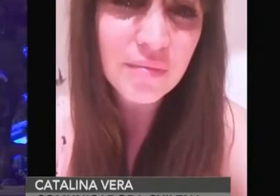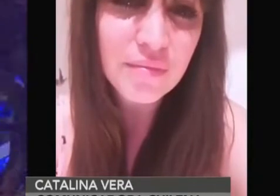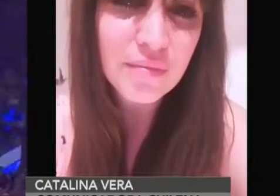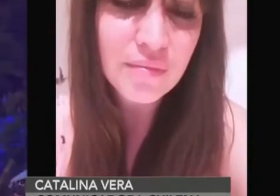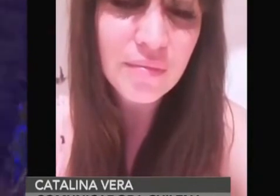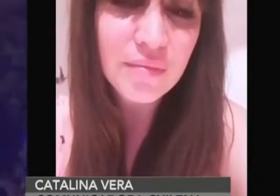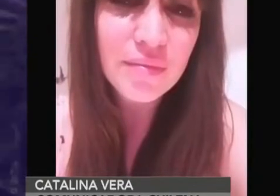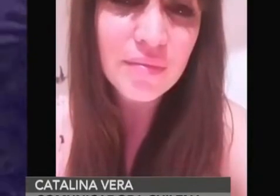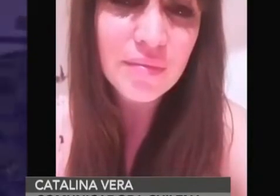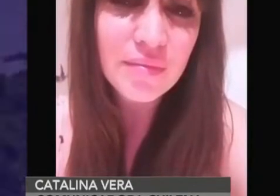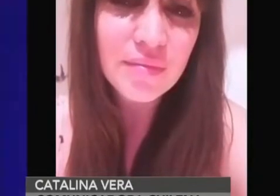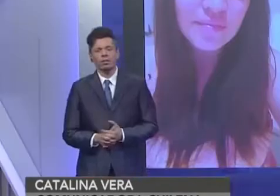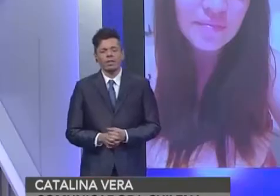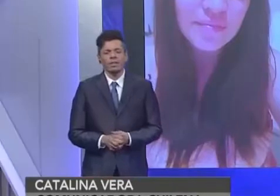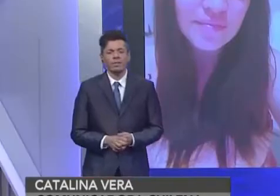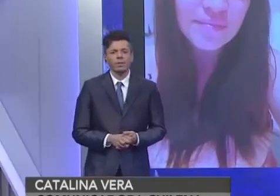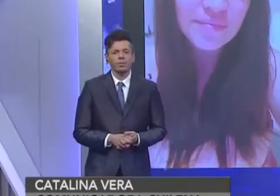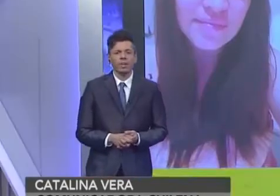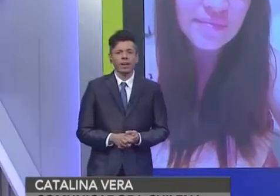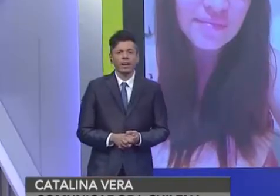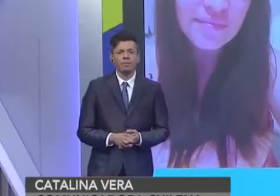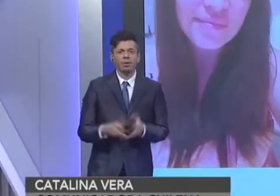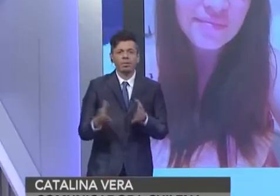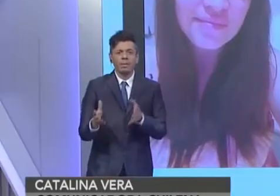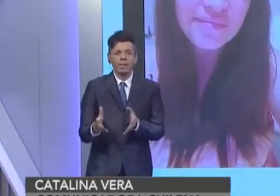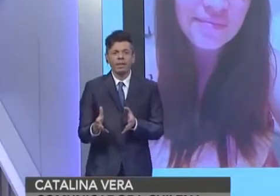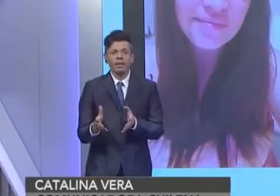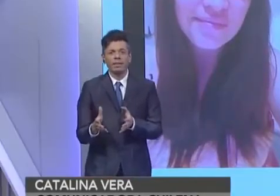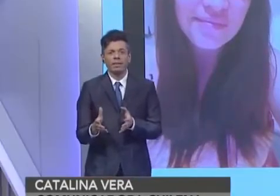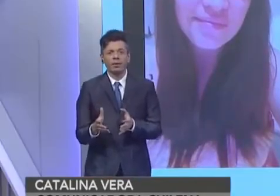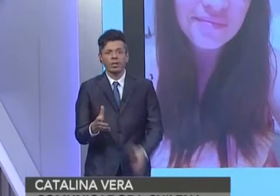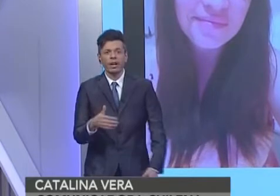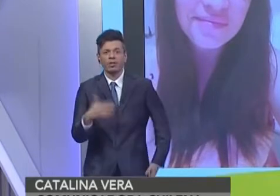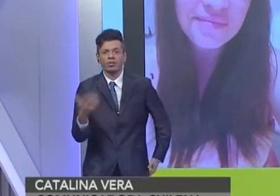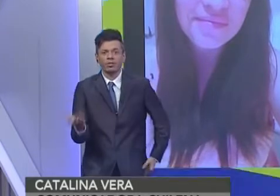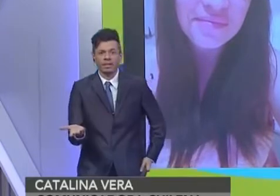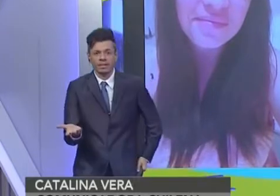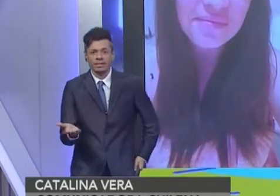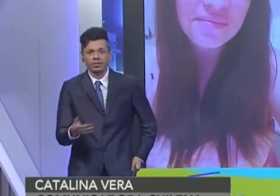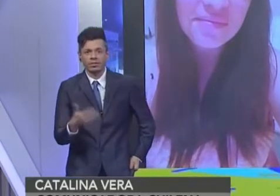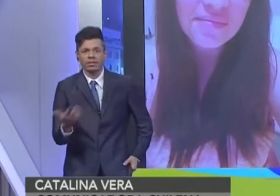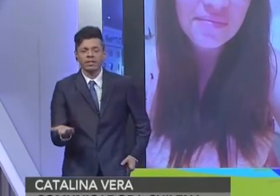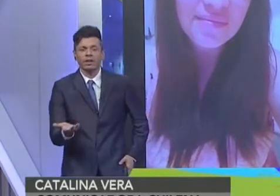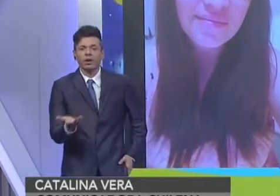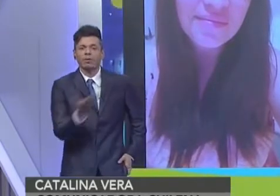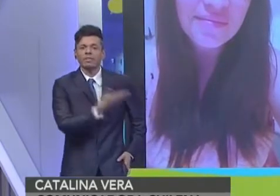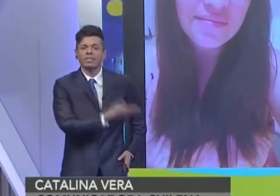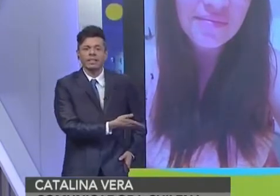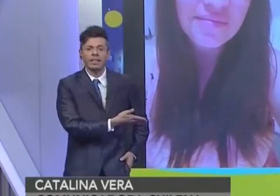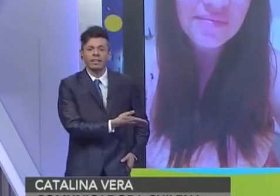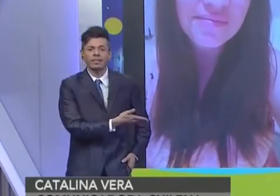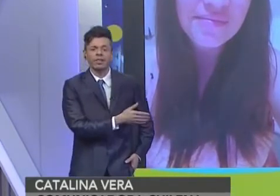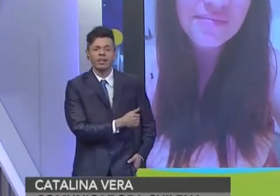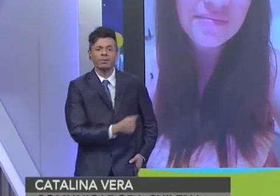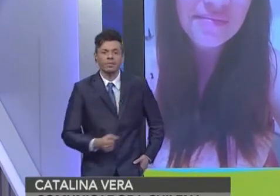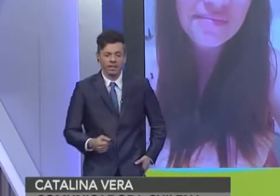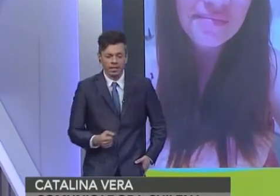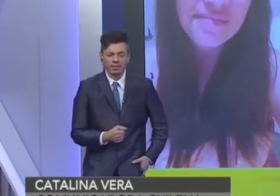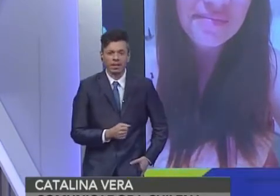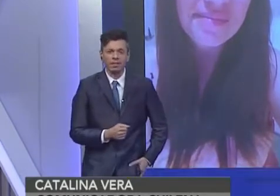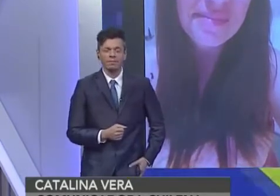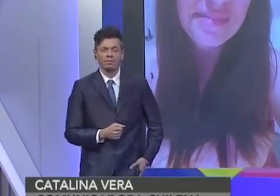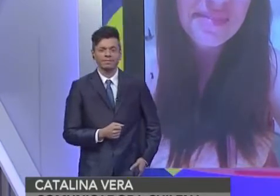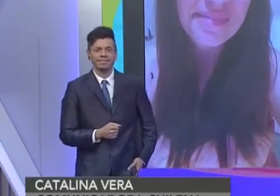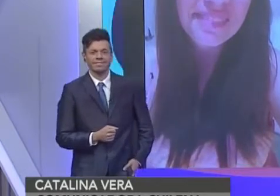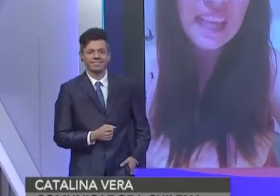Cata, muchas gracias por este contacto. Te invitamos a dejar, porque vos además de comunicadora sos artista, sos actriz. ¿Cómo te siguen en redes sociales? ¿Cómo te siguen